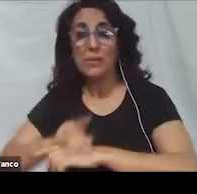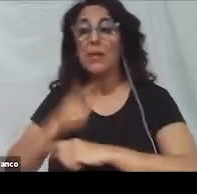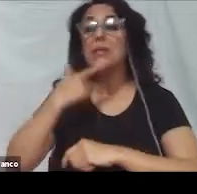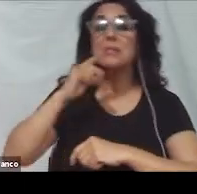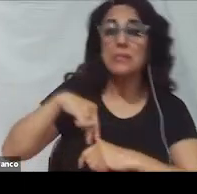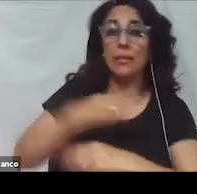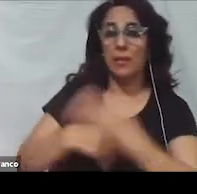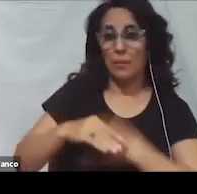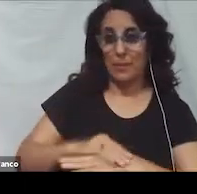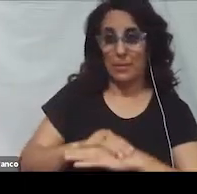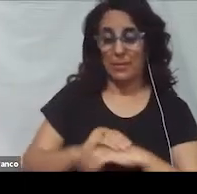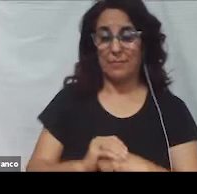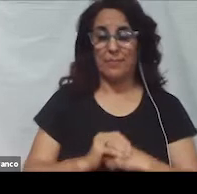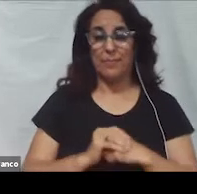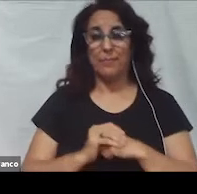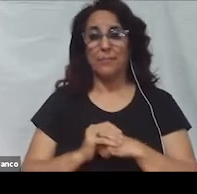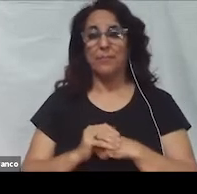involucramos en esos desarrollos.